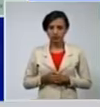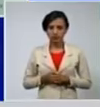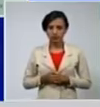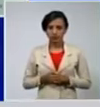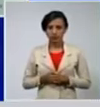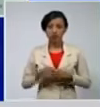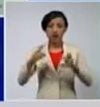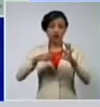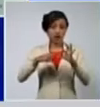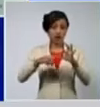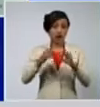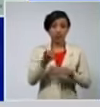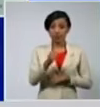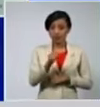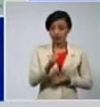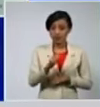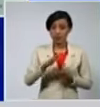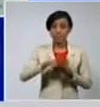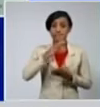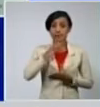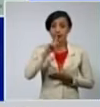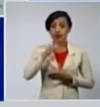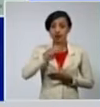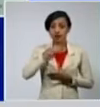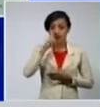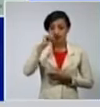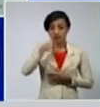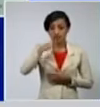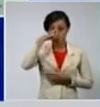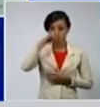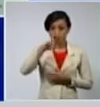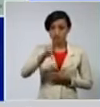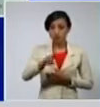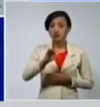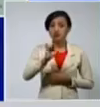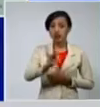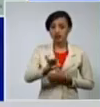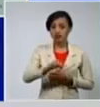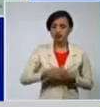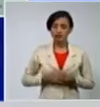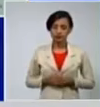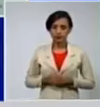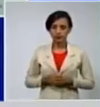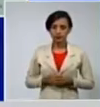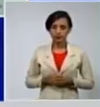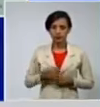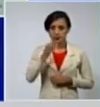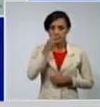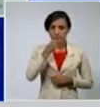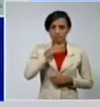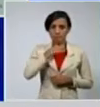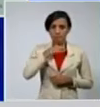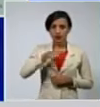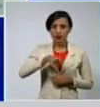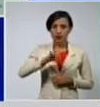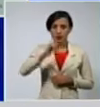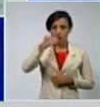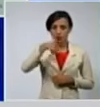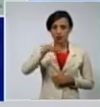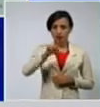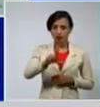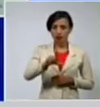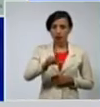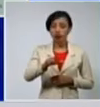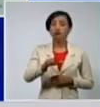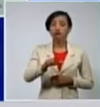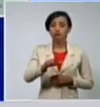Melena del Sur con 7, Batabanó con 6, Bejucal, Nueva Paz, Santa Cruz del